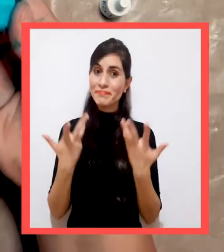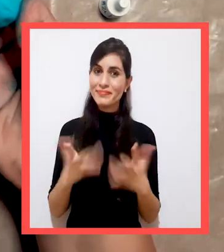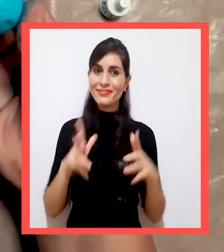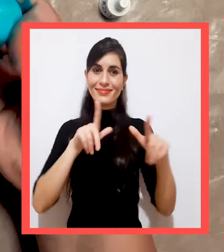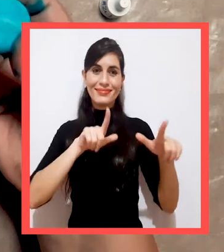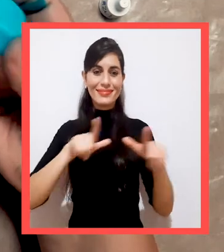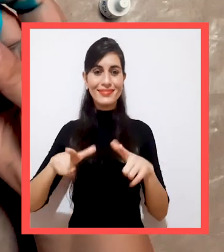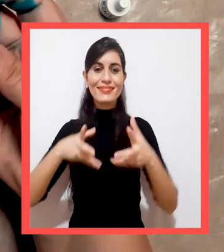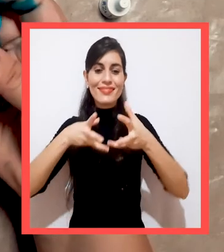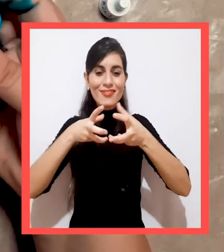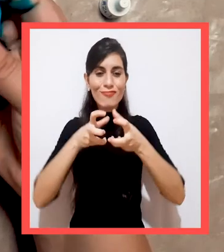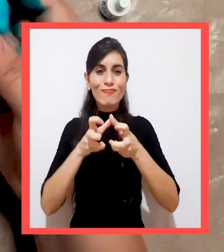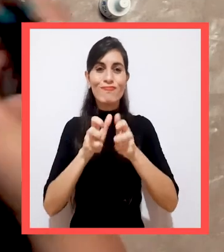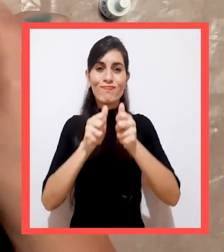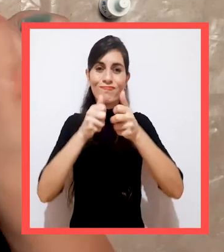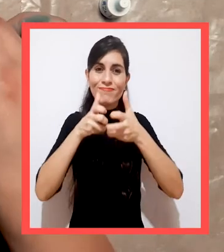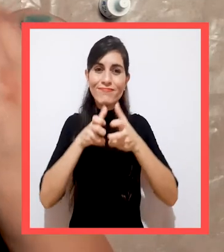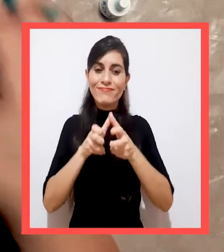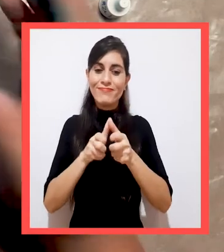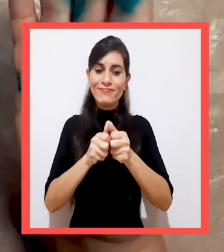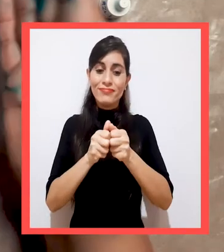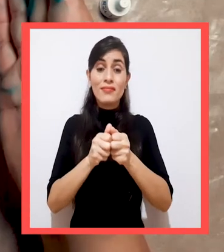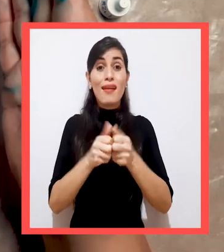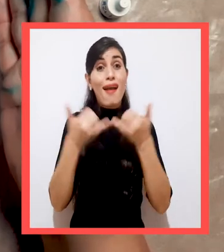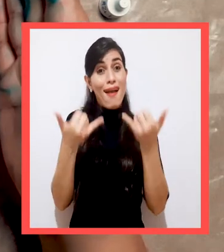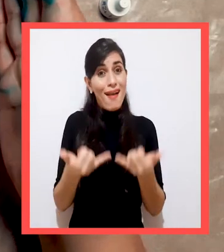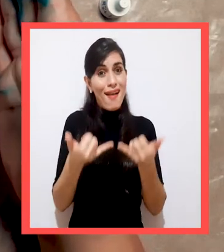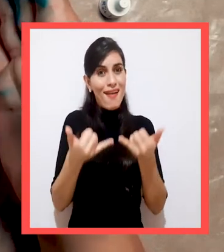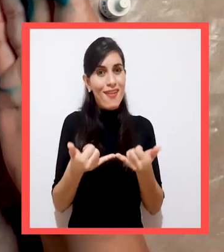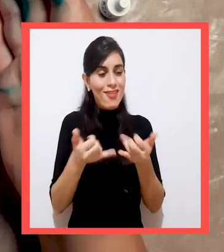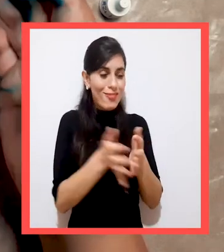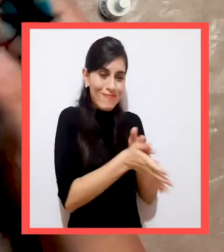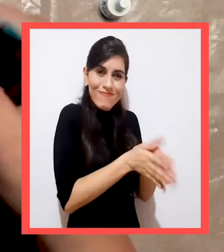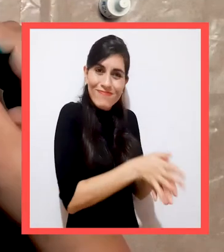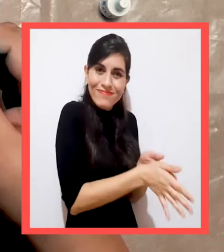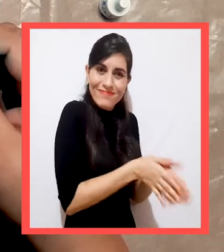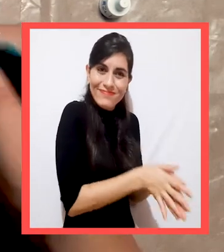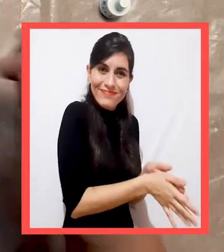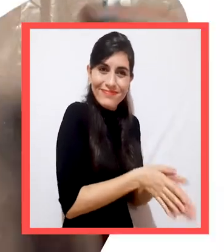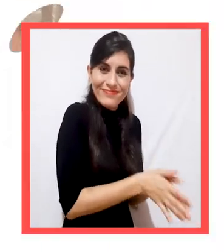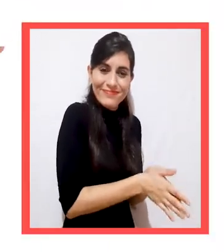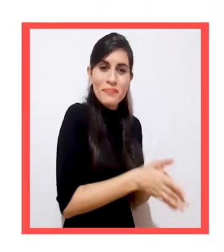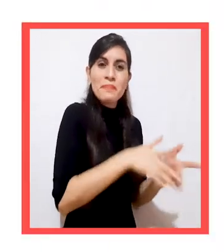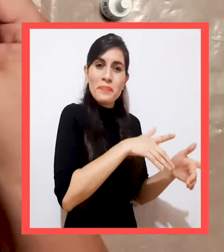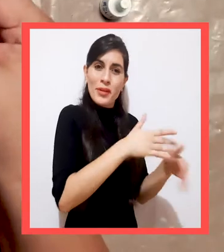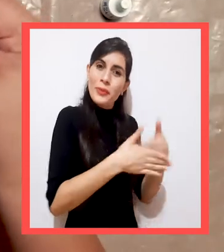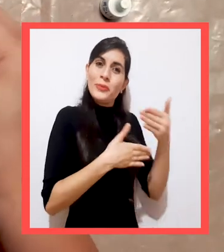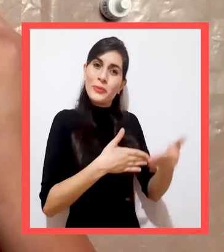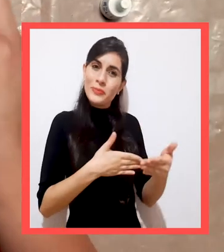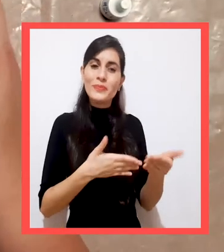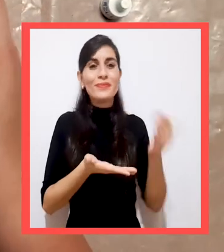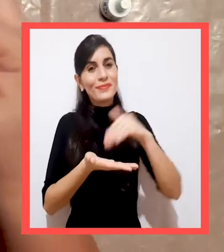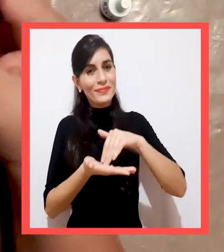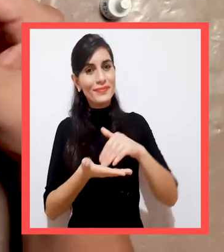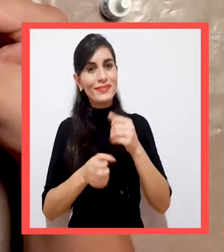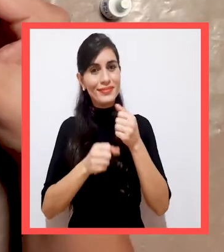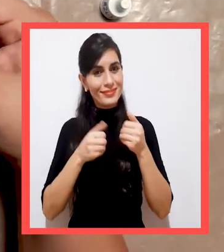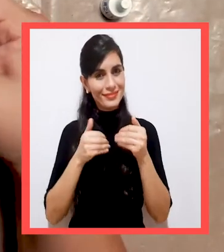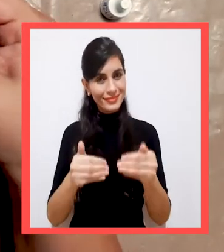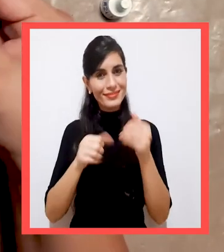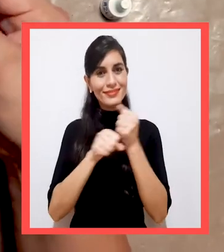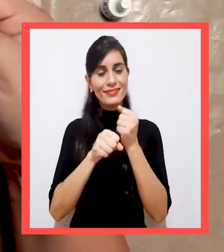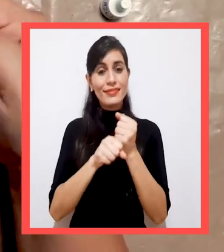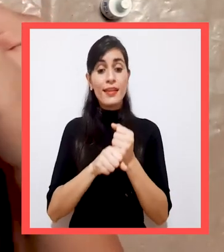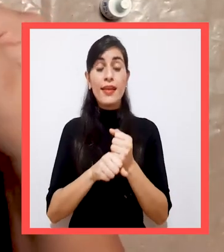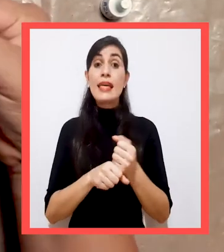Aquí ya tengo lista mi masa. Ahora voy a lavarme las manos para continuar trabajando. Como recomendación, si